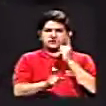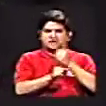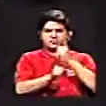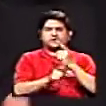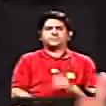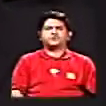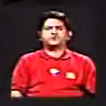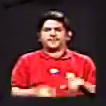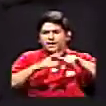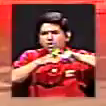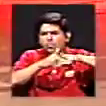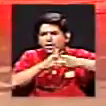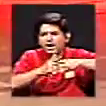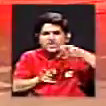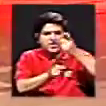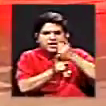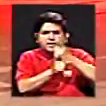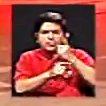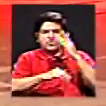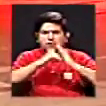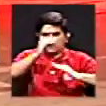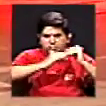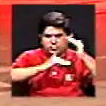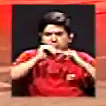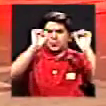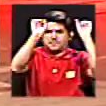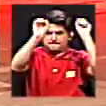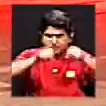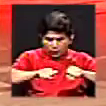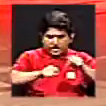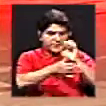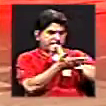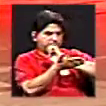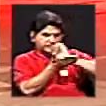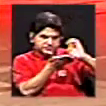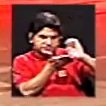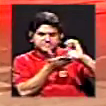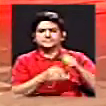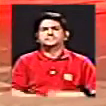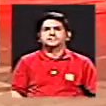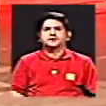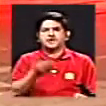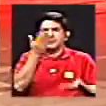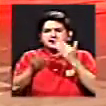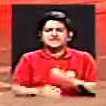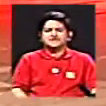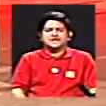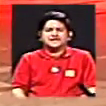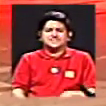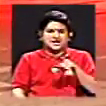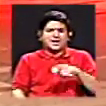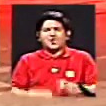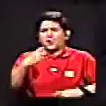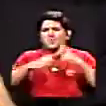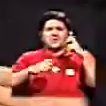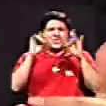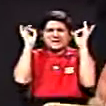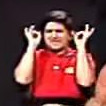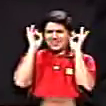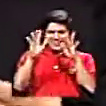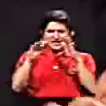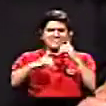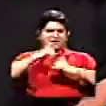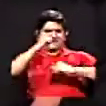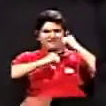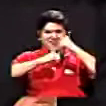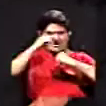mantenimiento adecuado de una obra permitiría entonces evitar fallas catastróficas en una